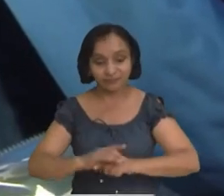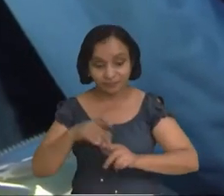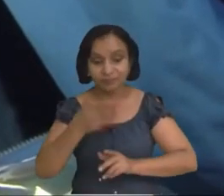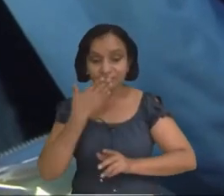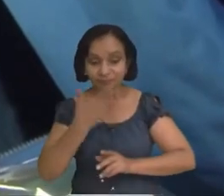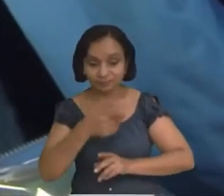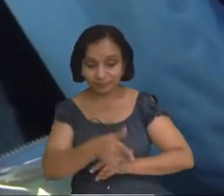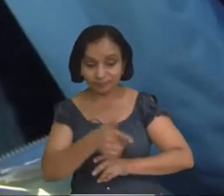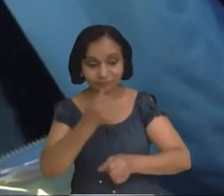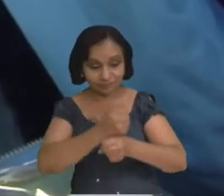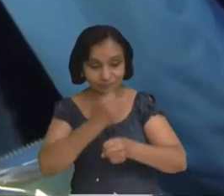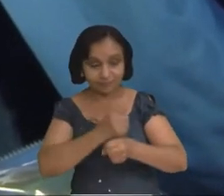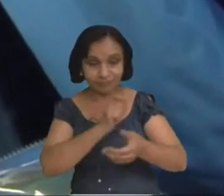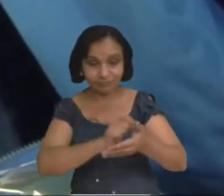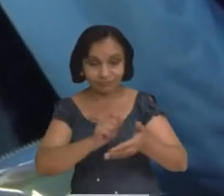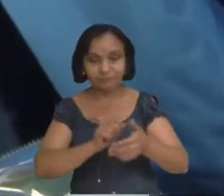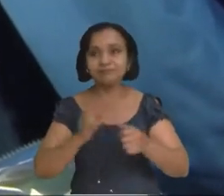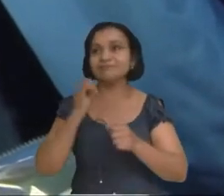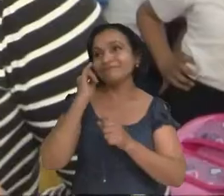uso haciendo tus tareas?